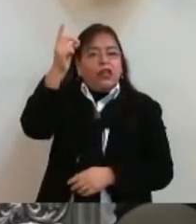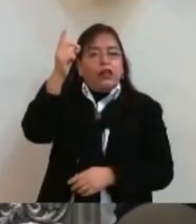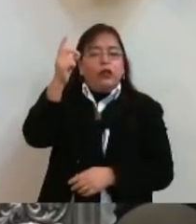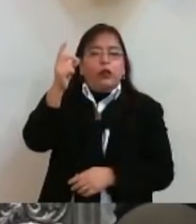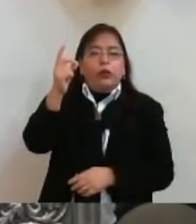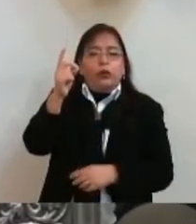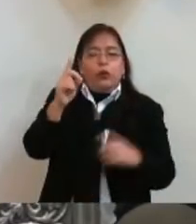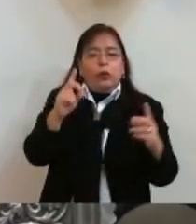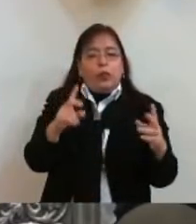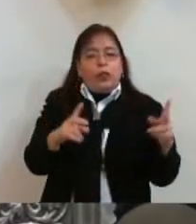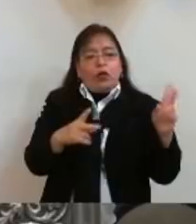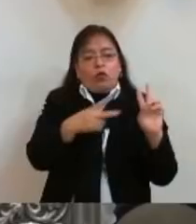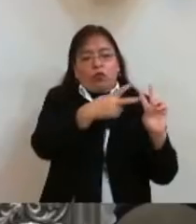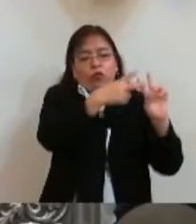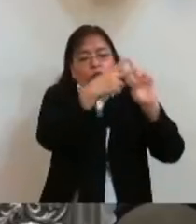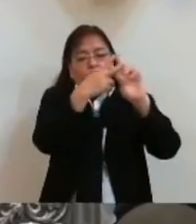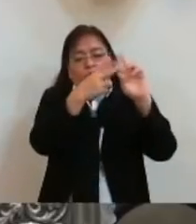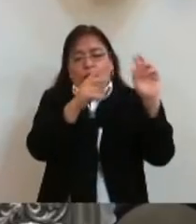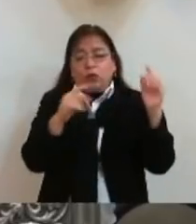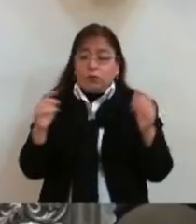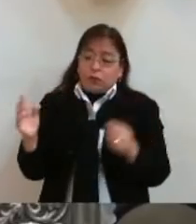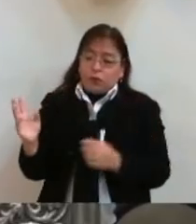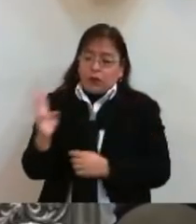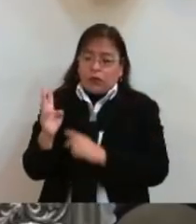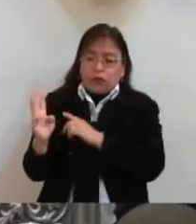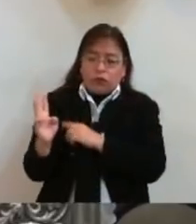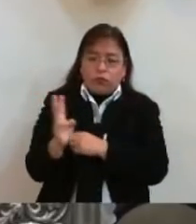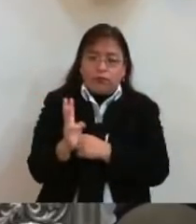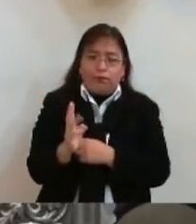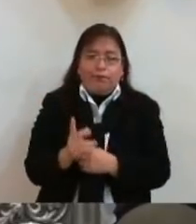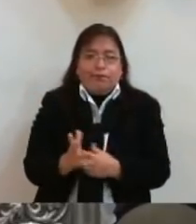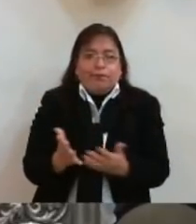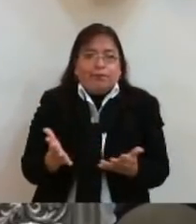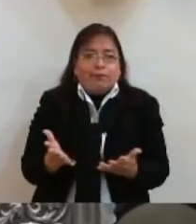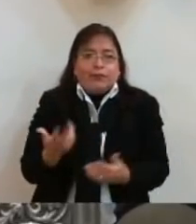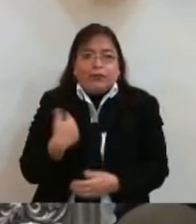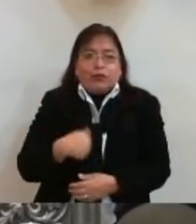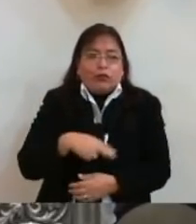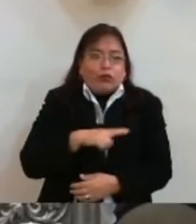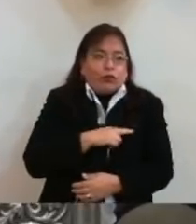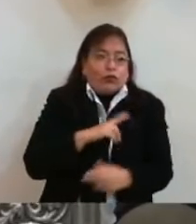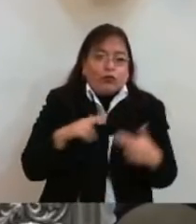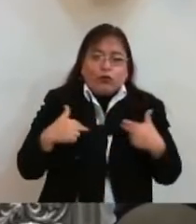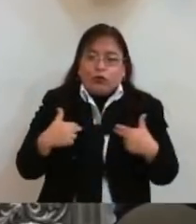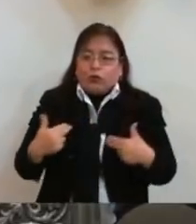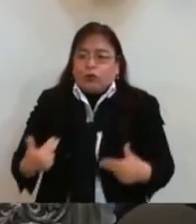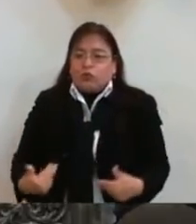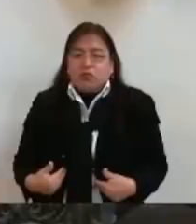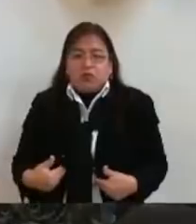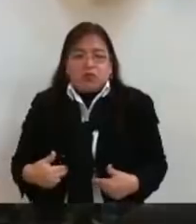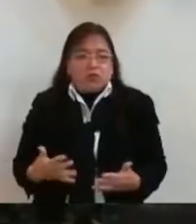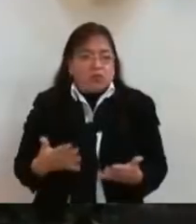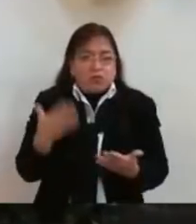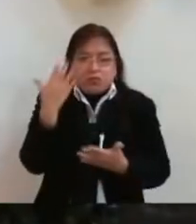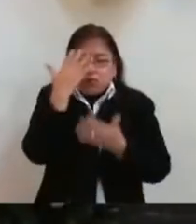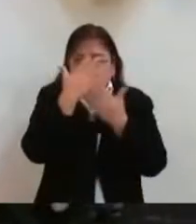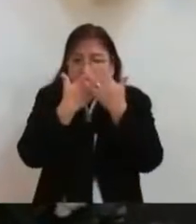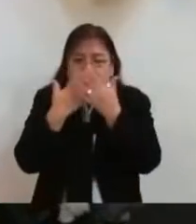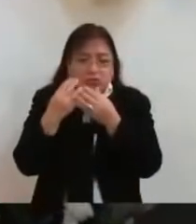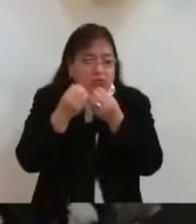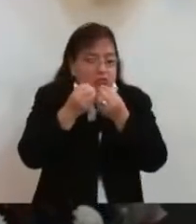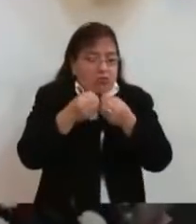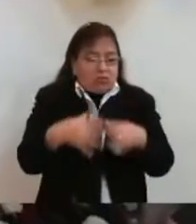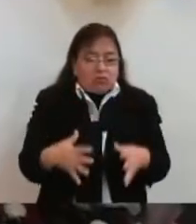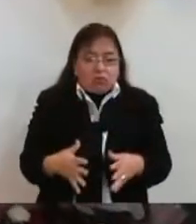Los seres humanos a veces extraviamos a los demás. En vez